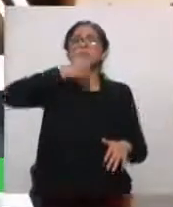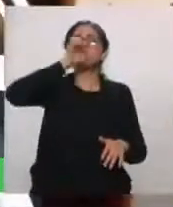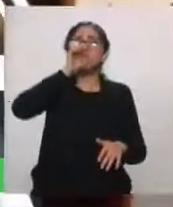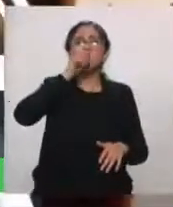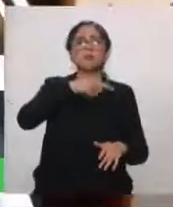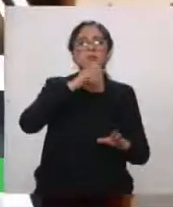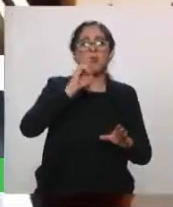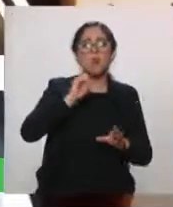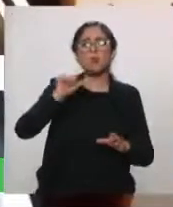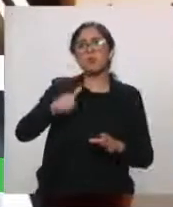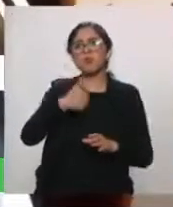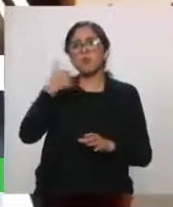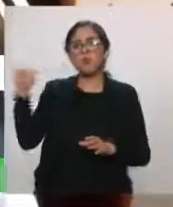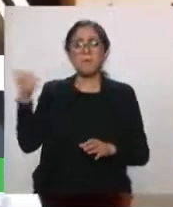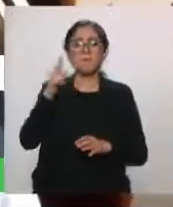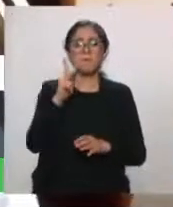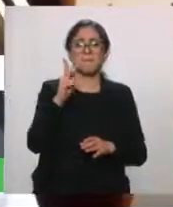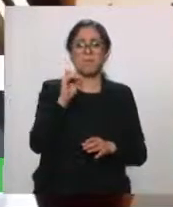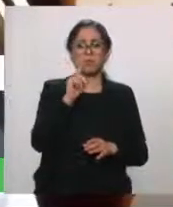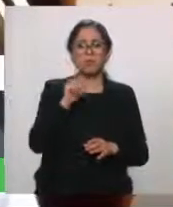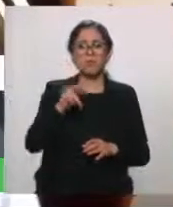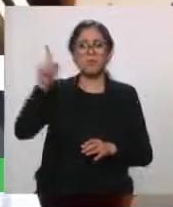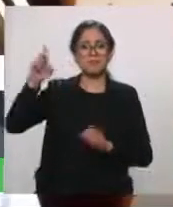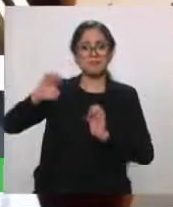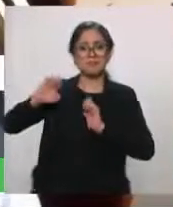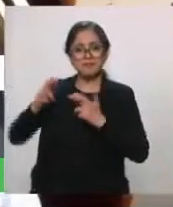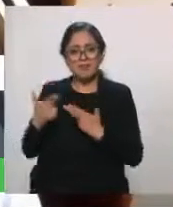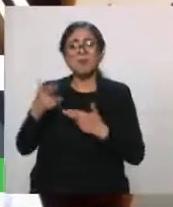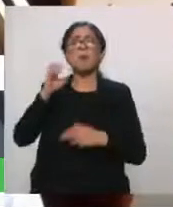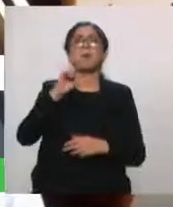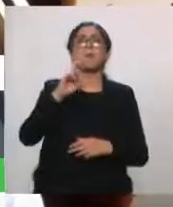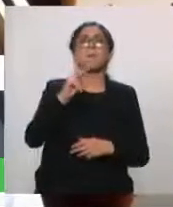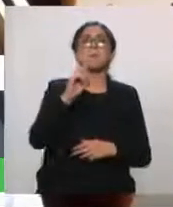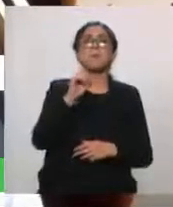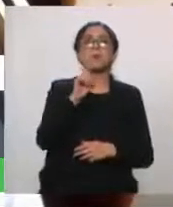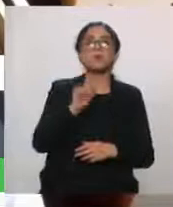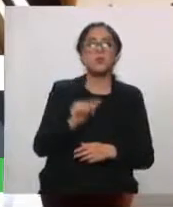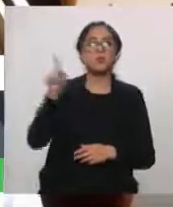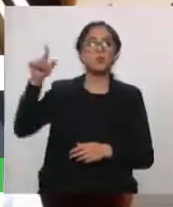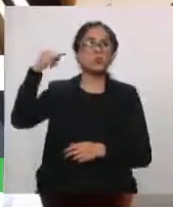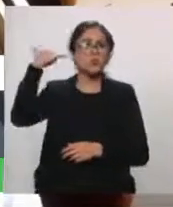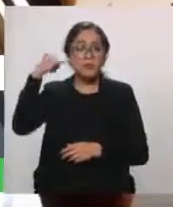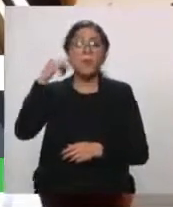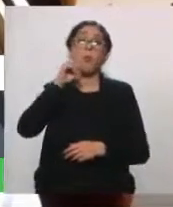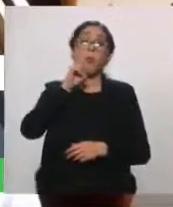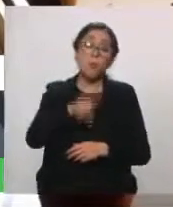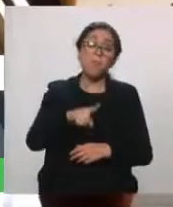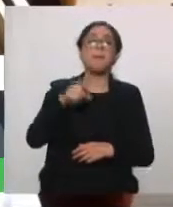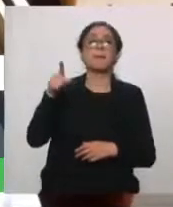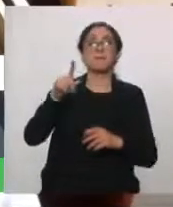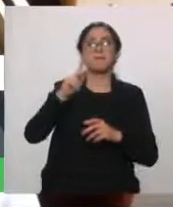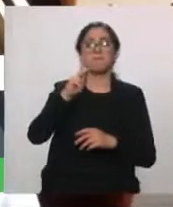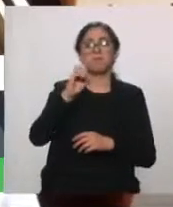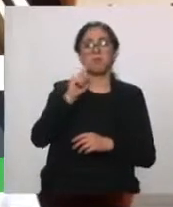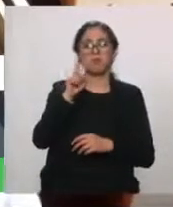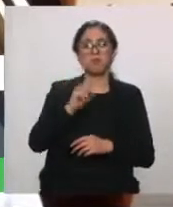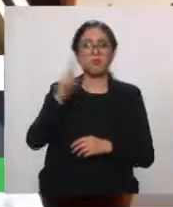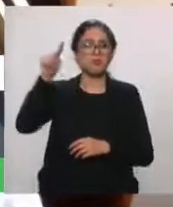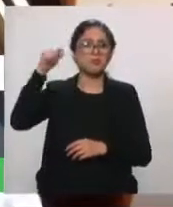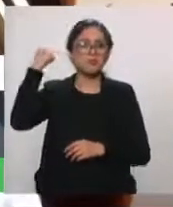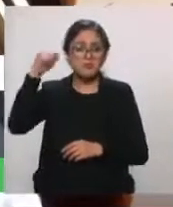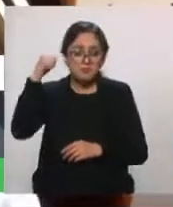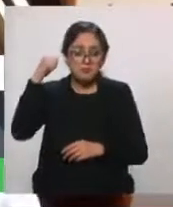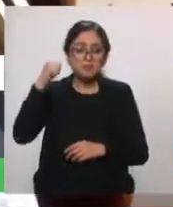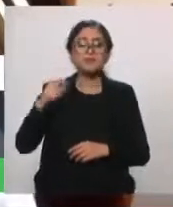el pozol chapaneco o el pozol yucateco, incluso tabasqueño, o en un caldo, un potaje,